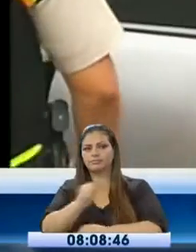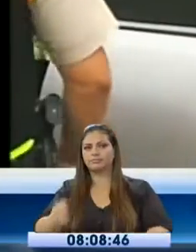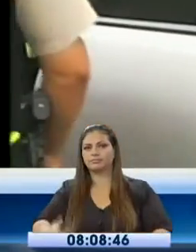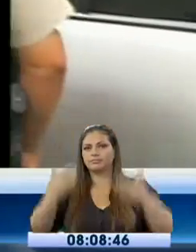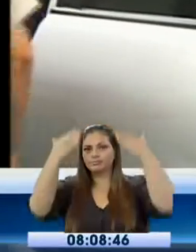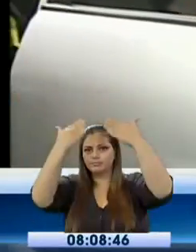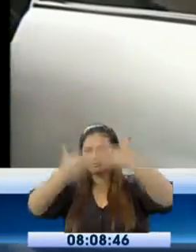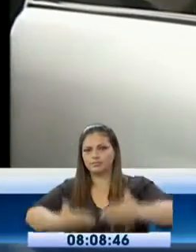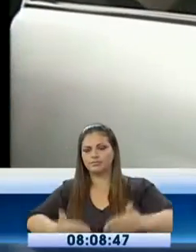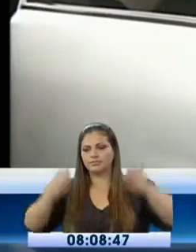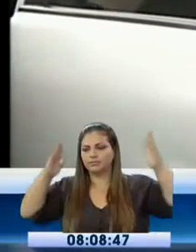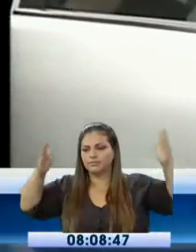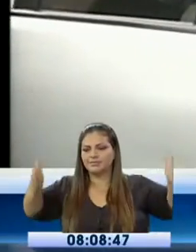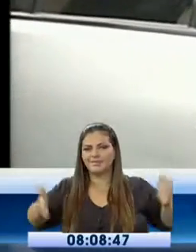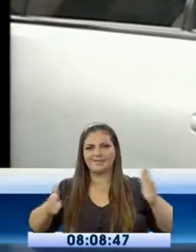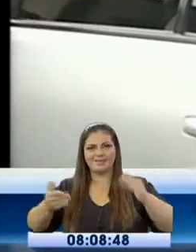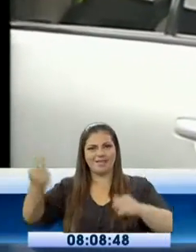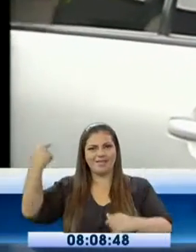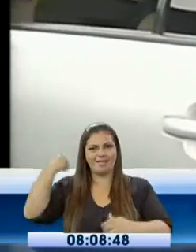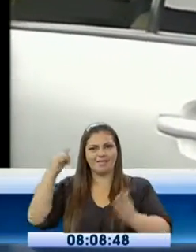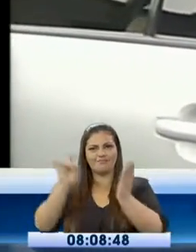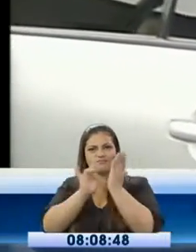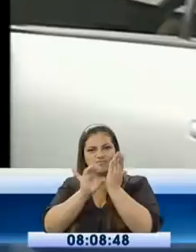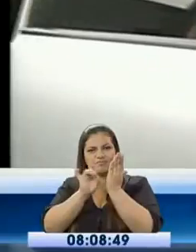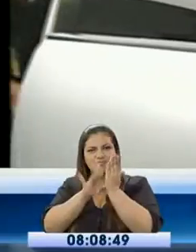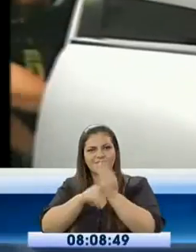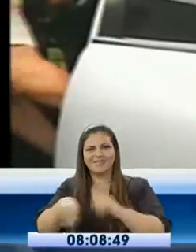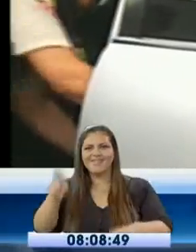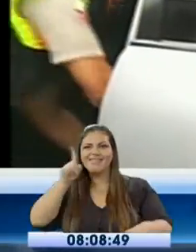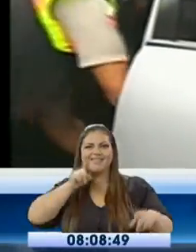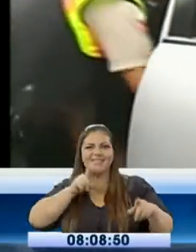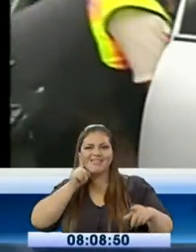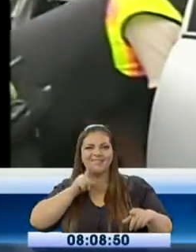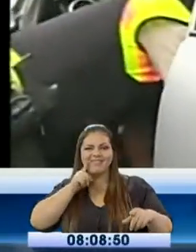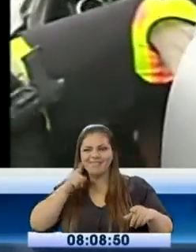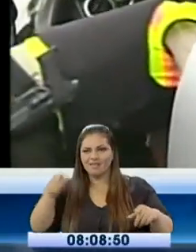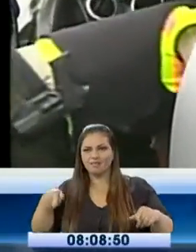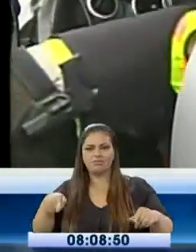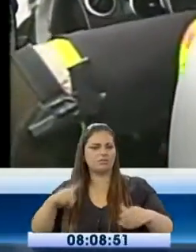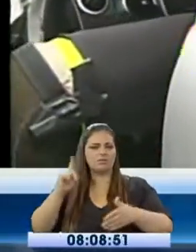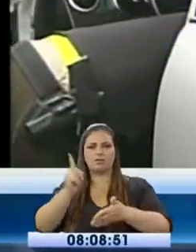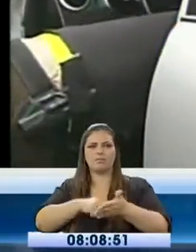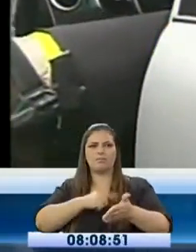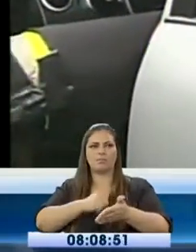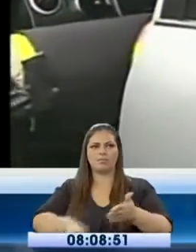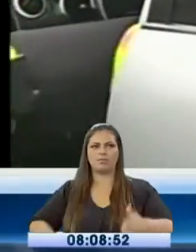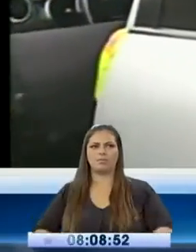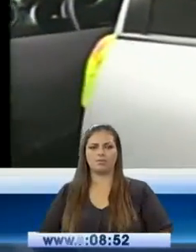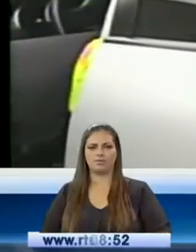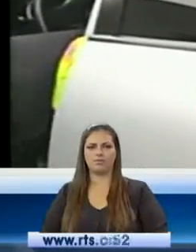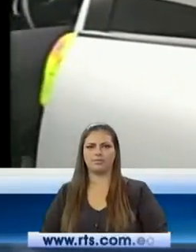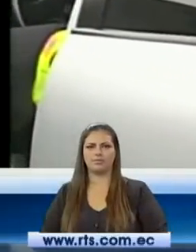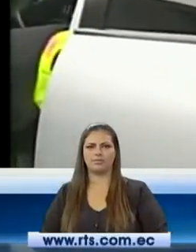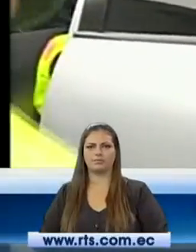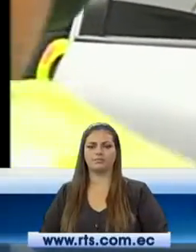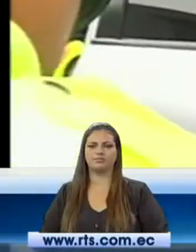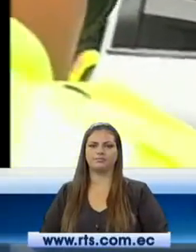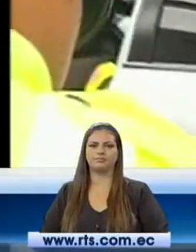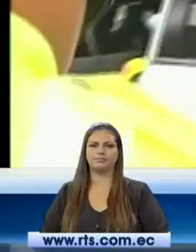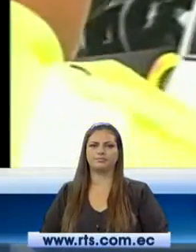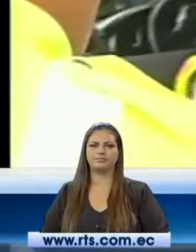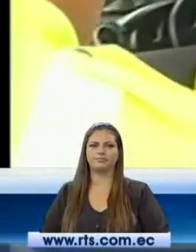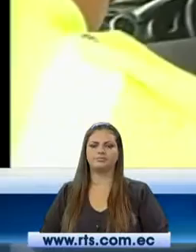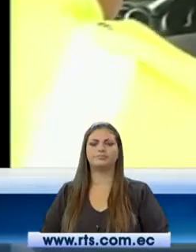Sin embargo, al parecer son de los llamados vidrios ahumados, que ya los no son películas como tal, que no se pueden arrancar. Entonces, por eso es